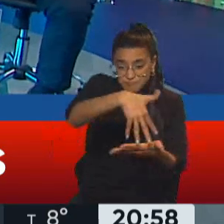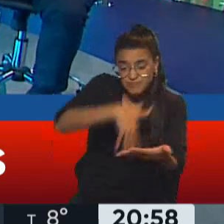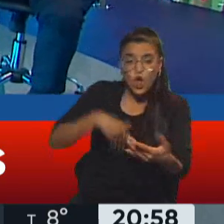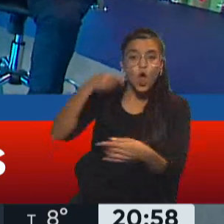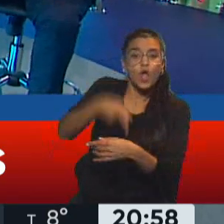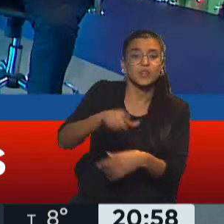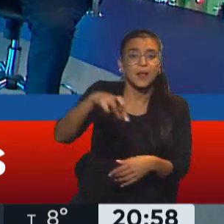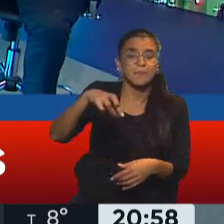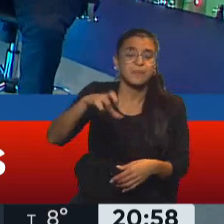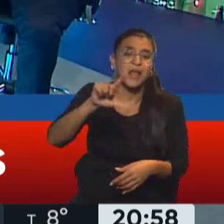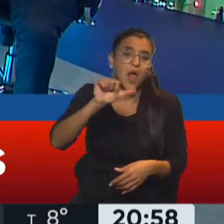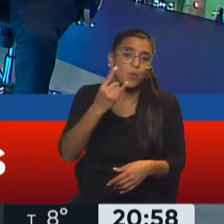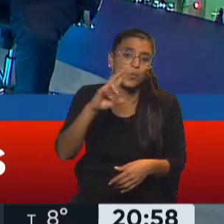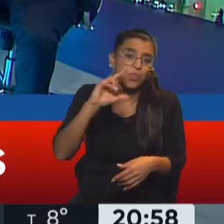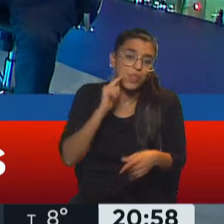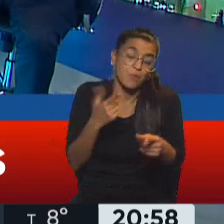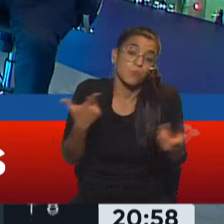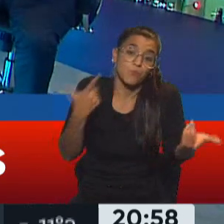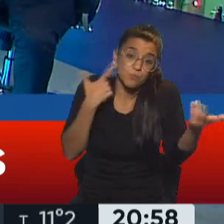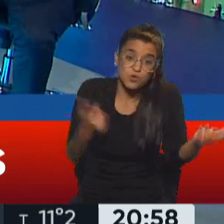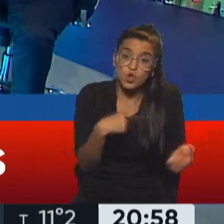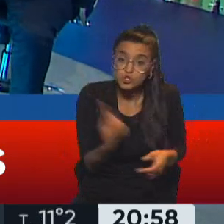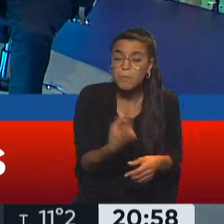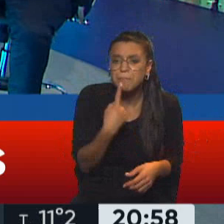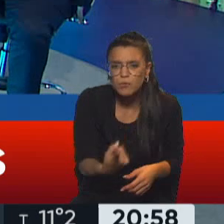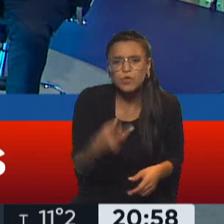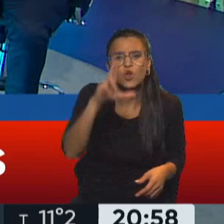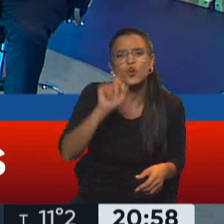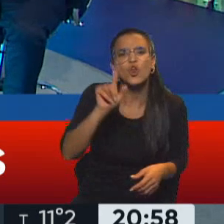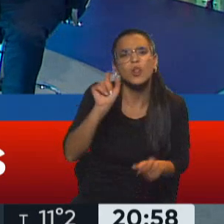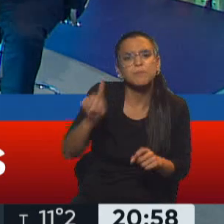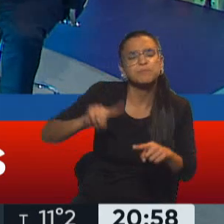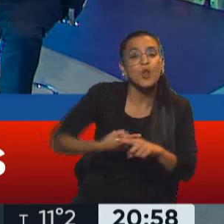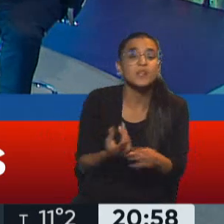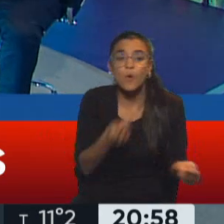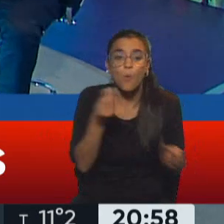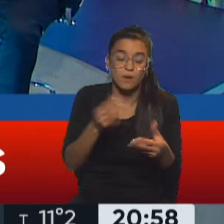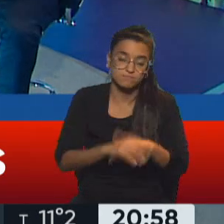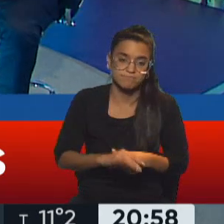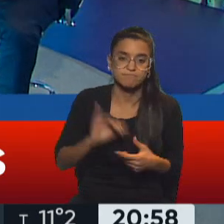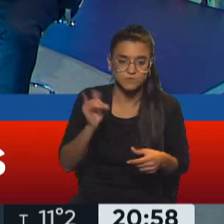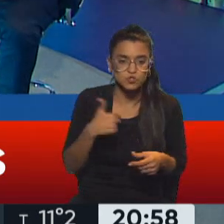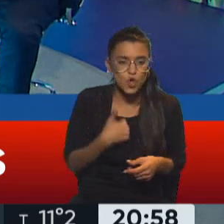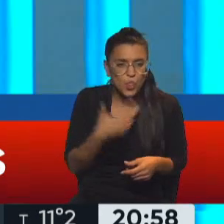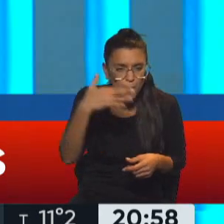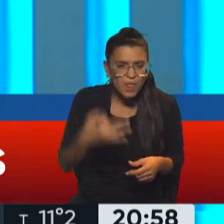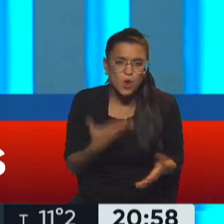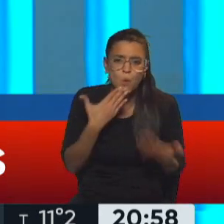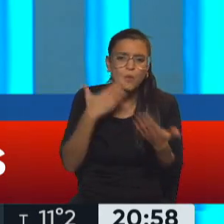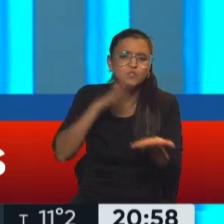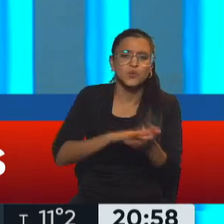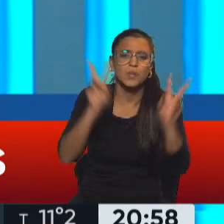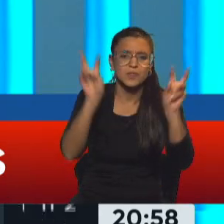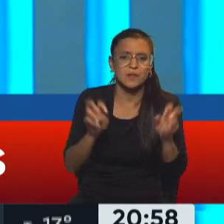Claudia Piñeiro es ponerse sobre la mesa, ¿no? Y que nos preguntemos cuál es el rol en la política. Sí, yo la verdad no puedo hablar sobre este